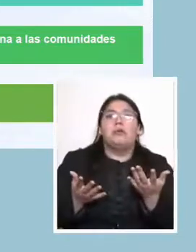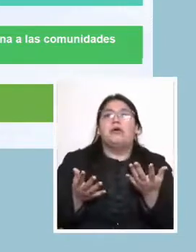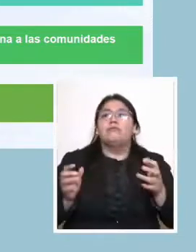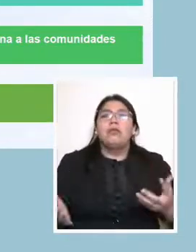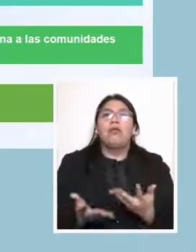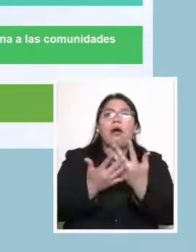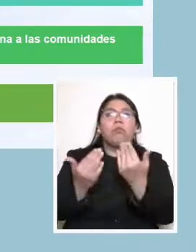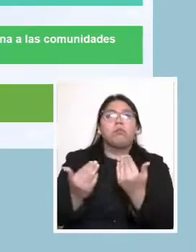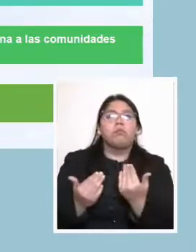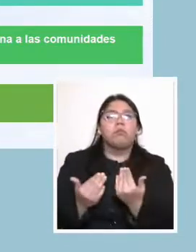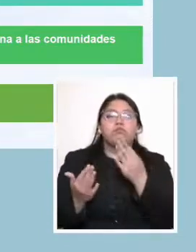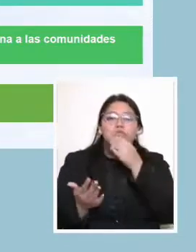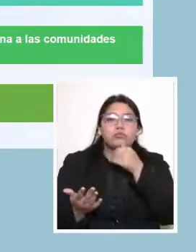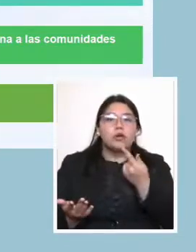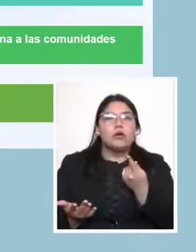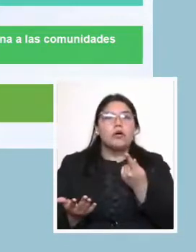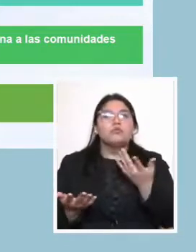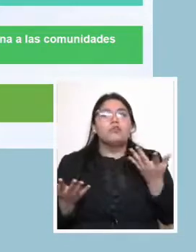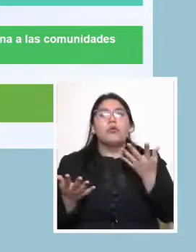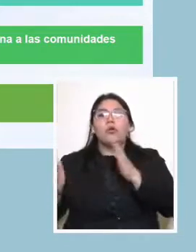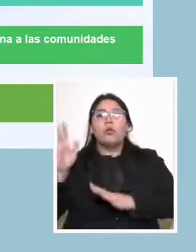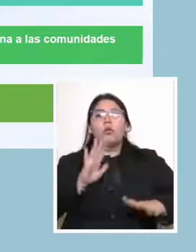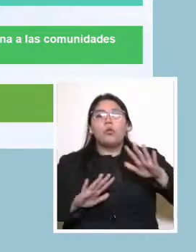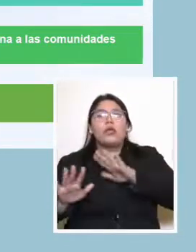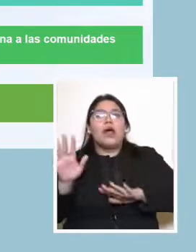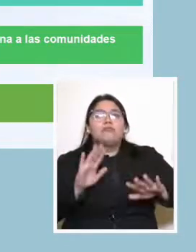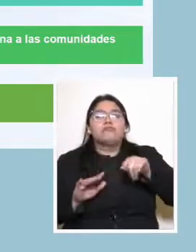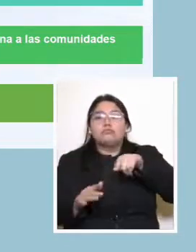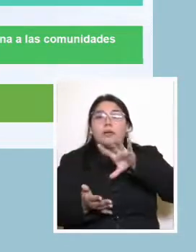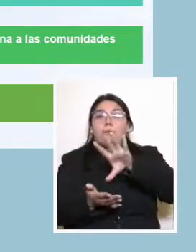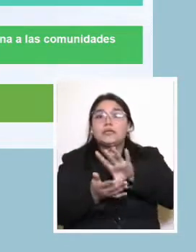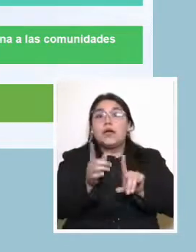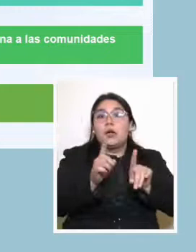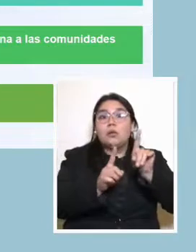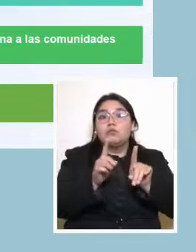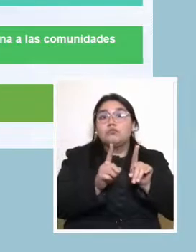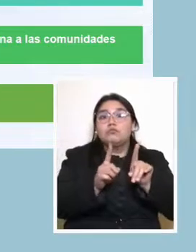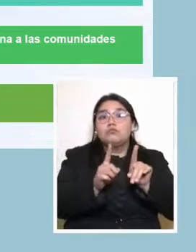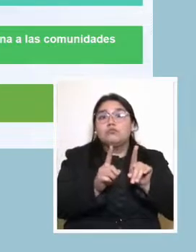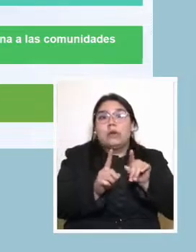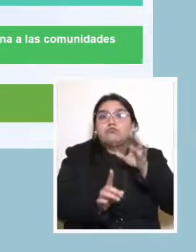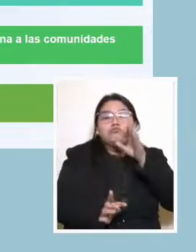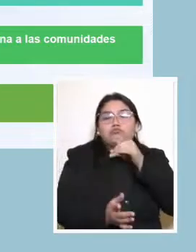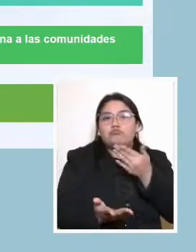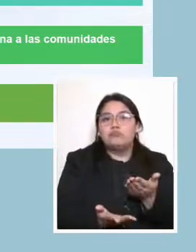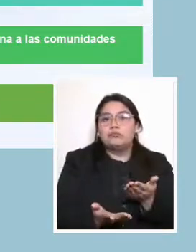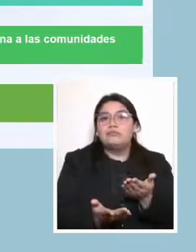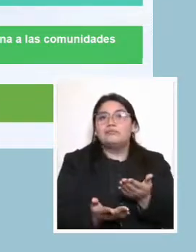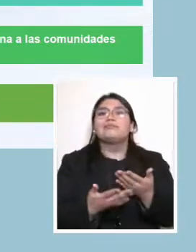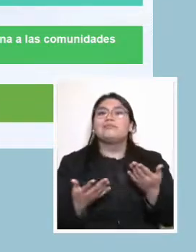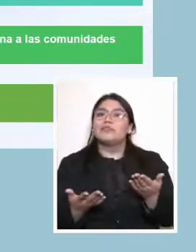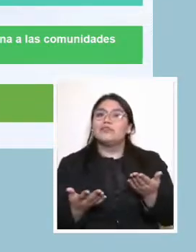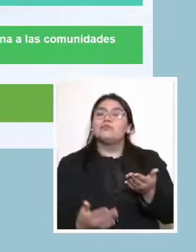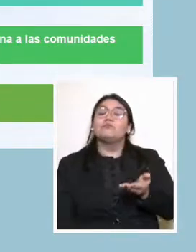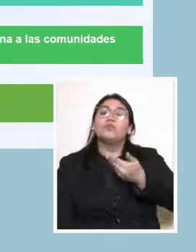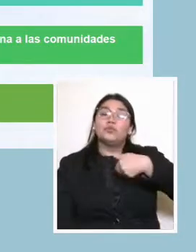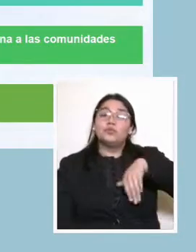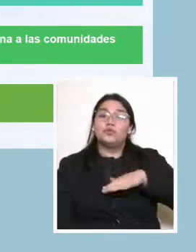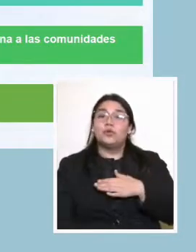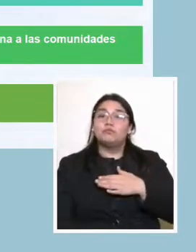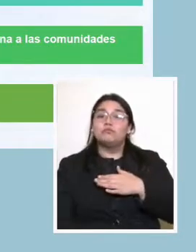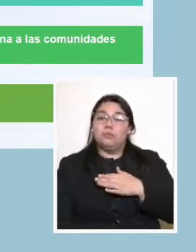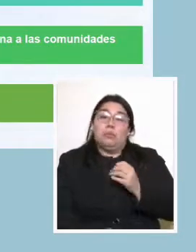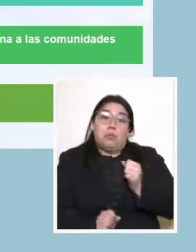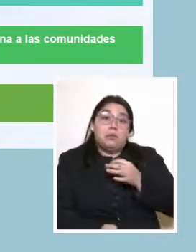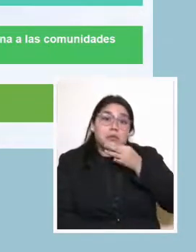¿no es cierto?, en los sistemas de cuidado que muchos de nuestros países aún son muy incipientes o derechamente inexistentes. Por tanto, nosotros podemos decir